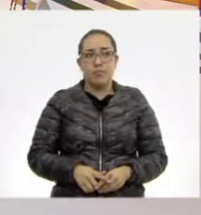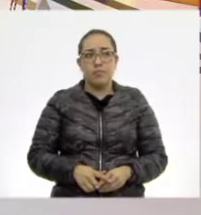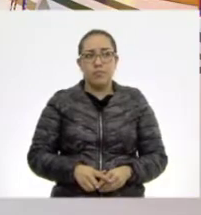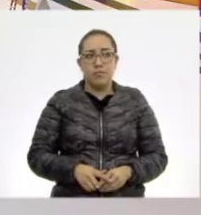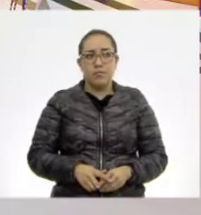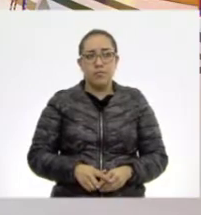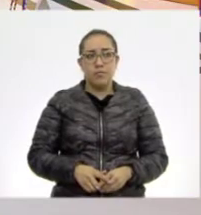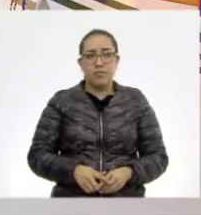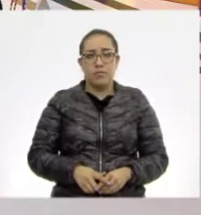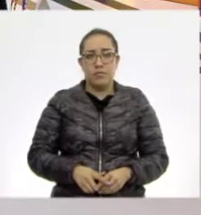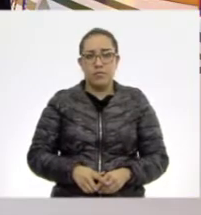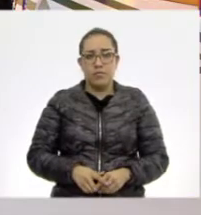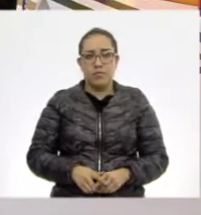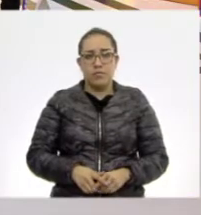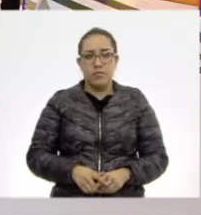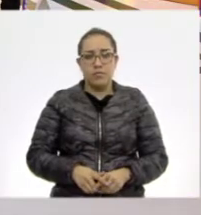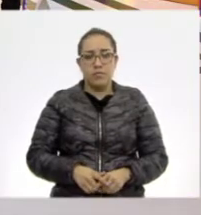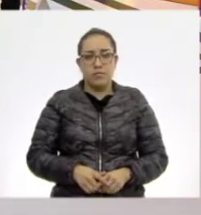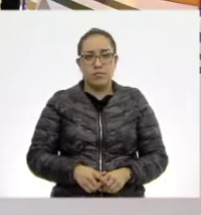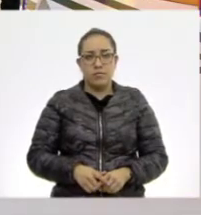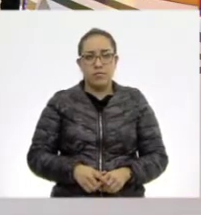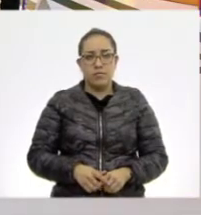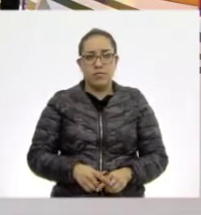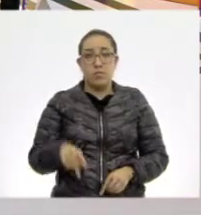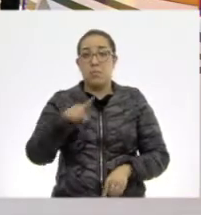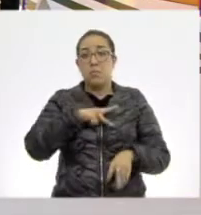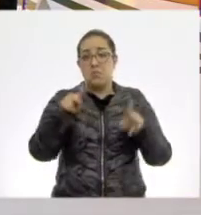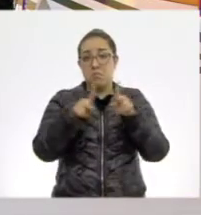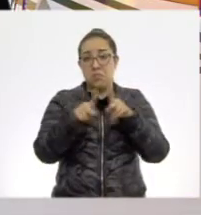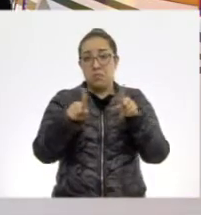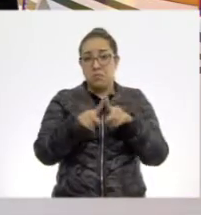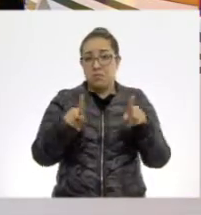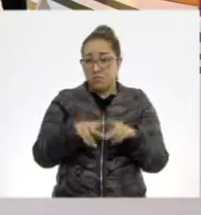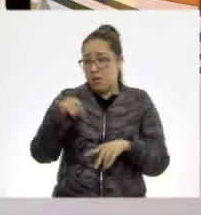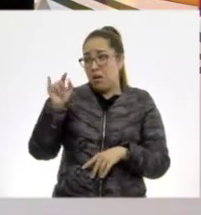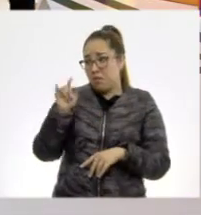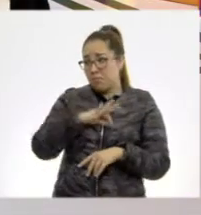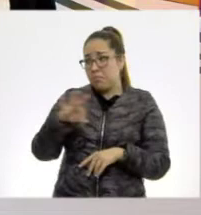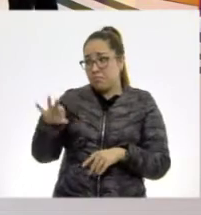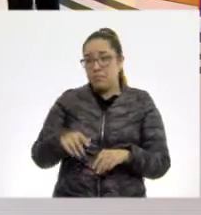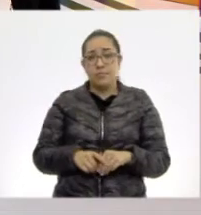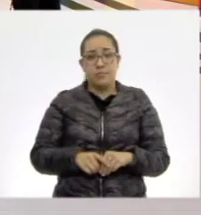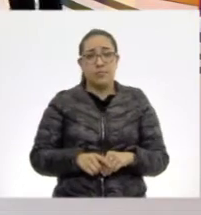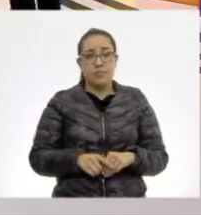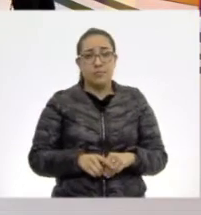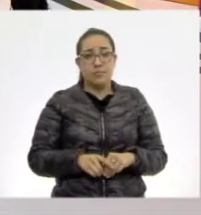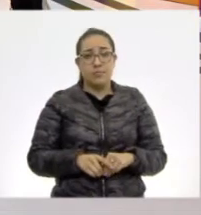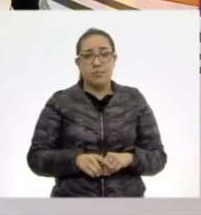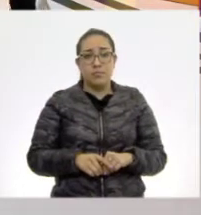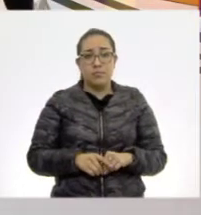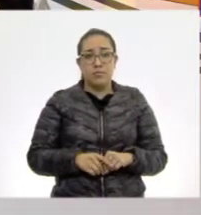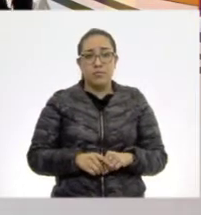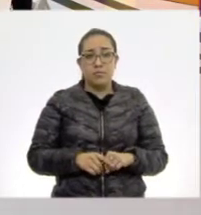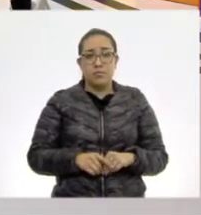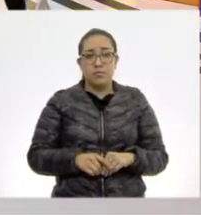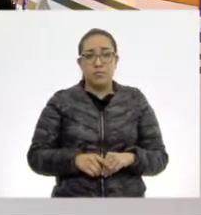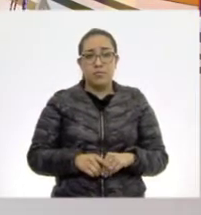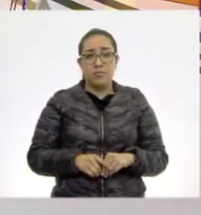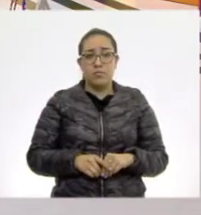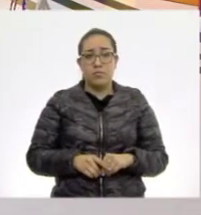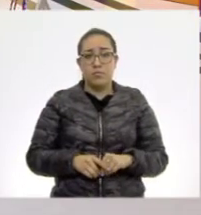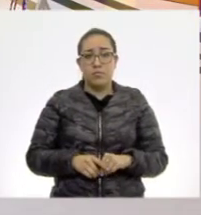a quién... Ah, ¿qué tal? Mis primos. Ah, también, tus primos. Mis primos también, yo tengo muchos, me llevo no bien me con